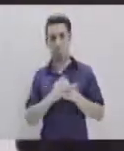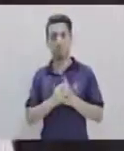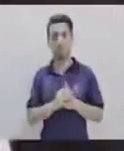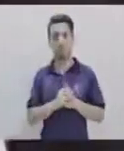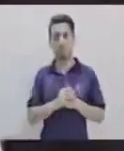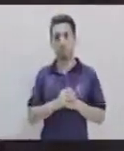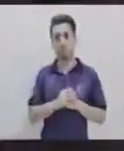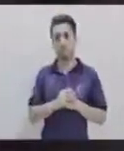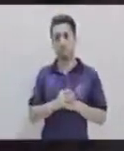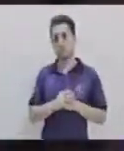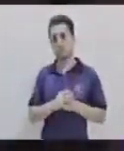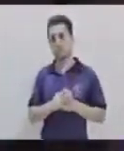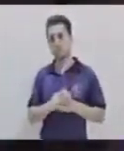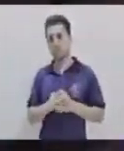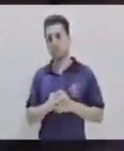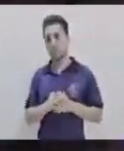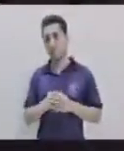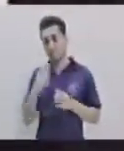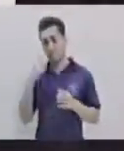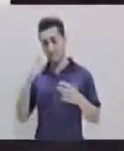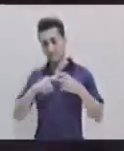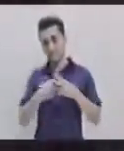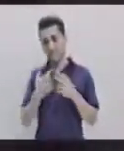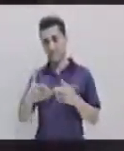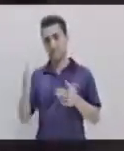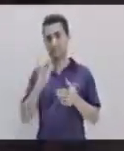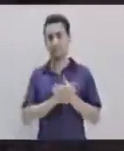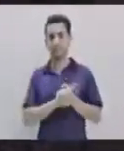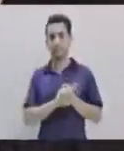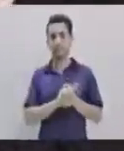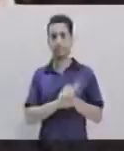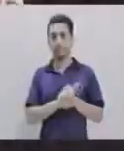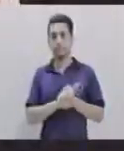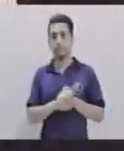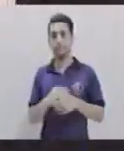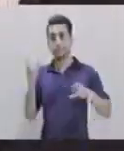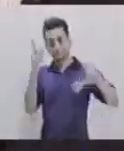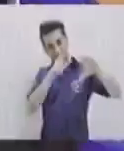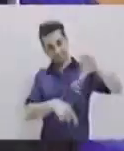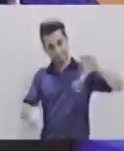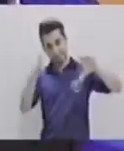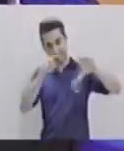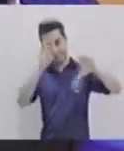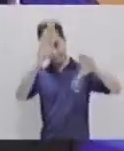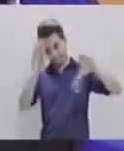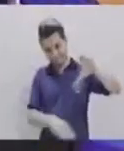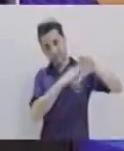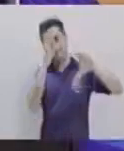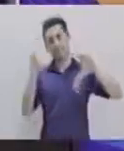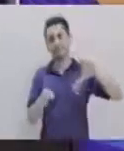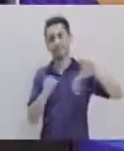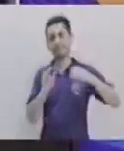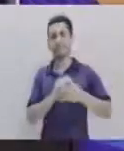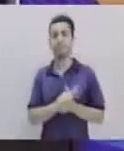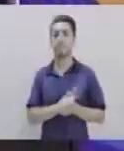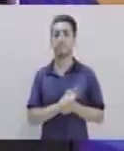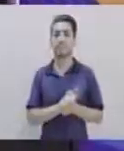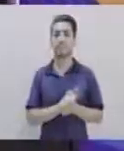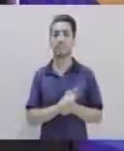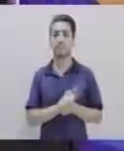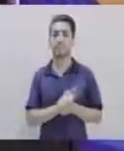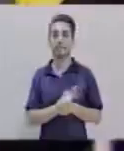Ahora bien, vamos a dar inicio. Vamos a girar nuestra ruleta.